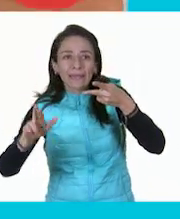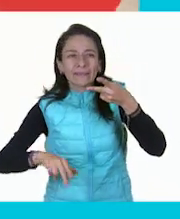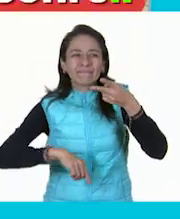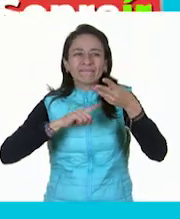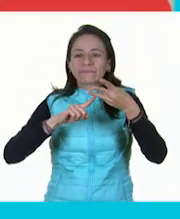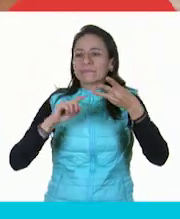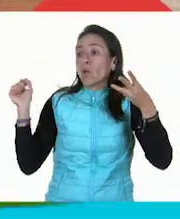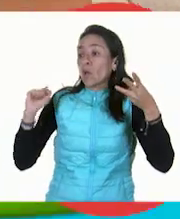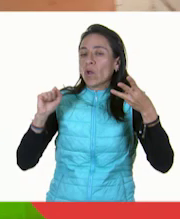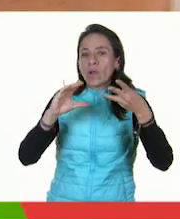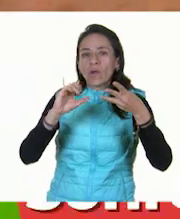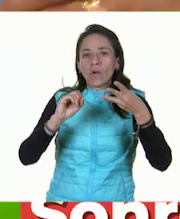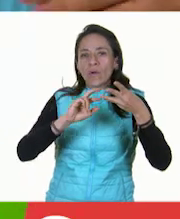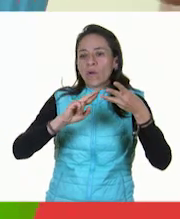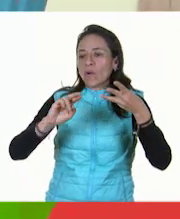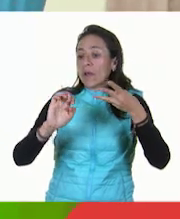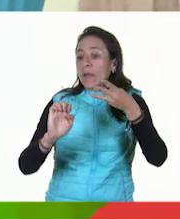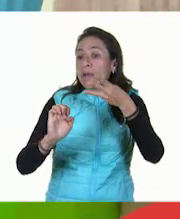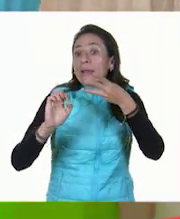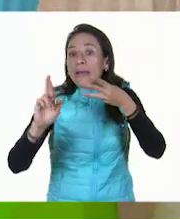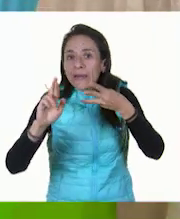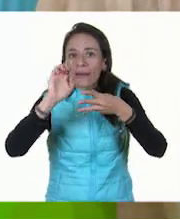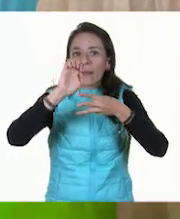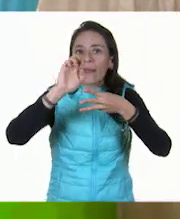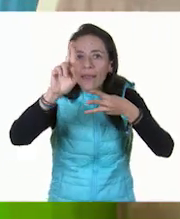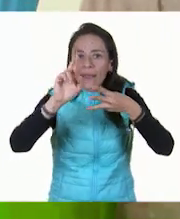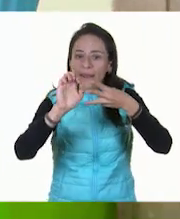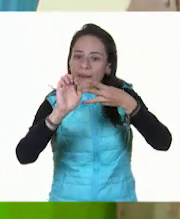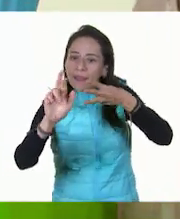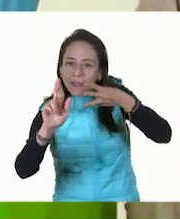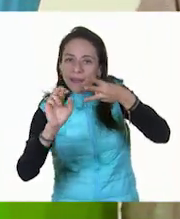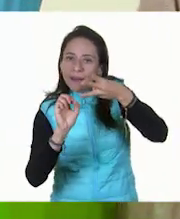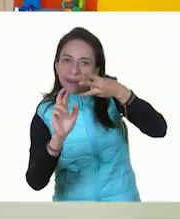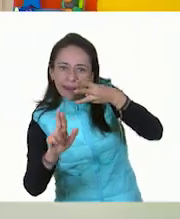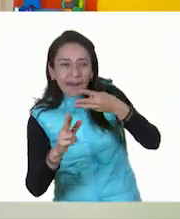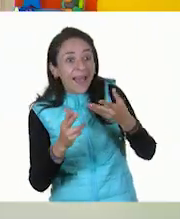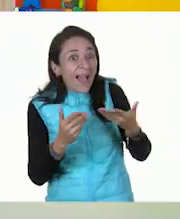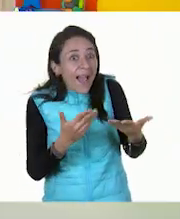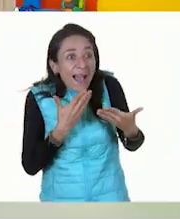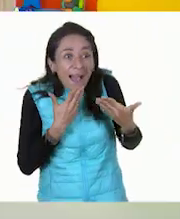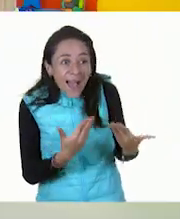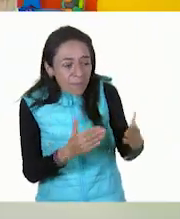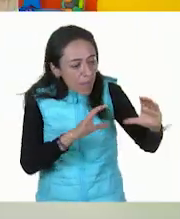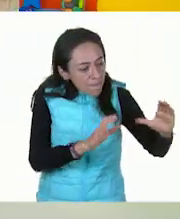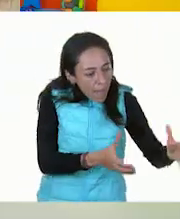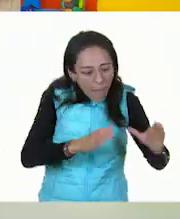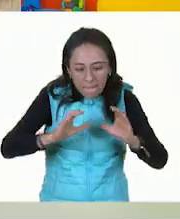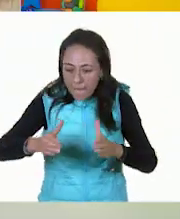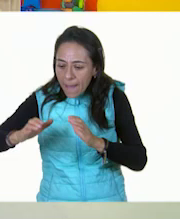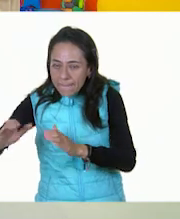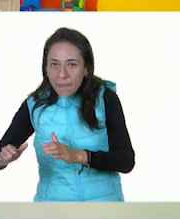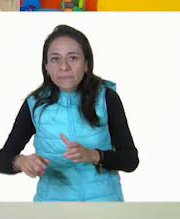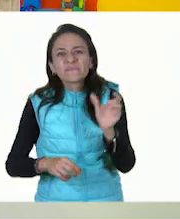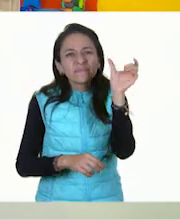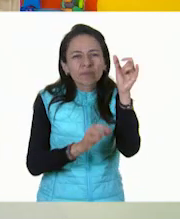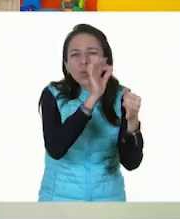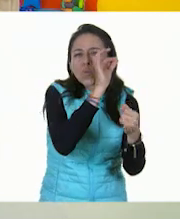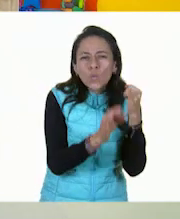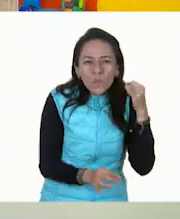Aquí están. Eso. Ya quedaron agrupadas. Aquí están las que riman. Con